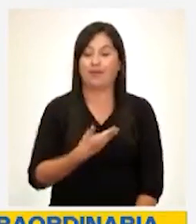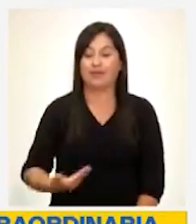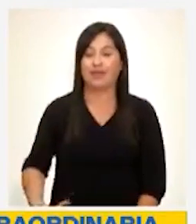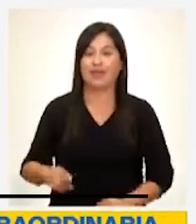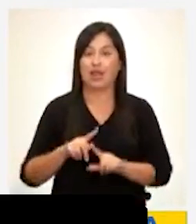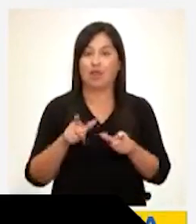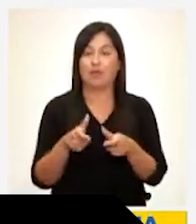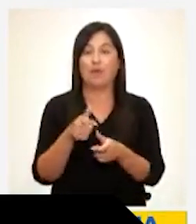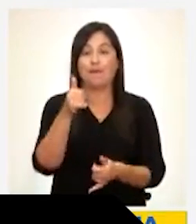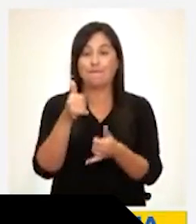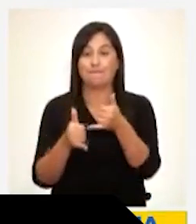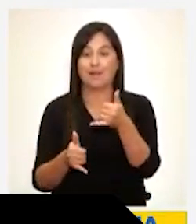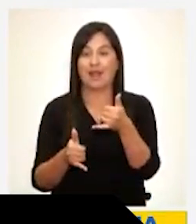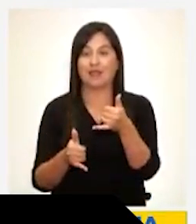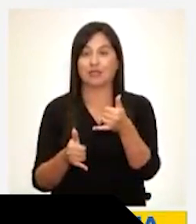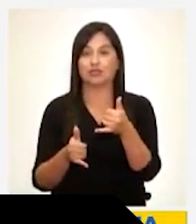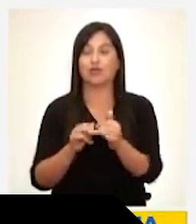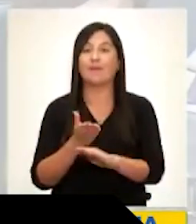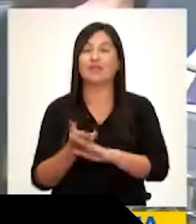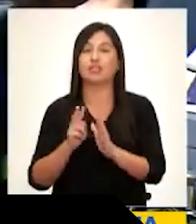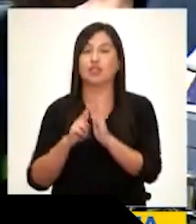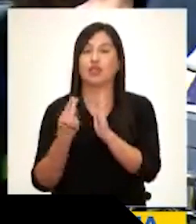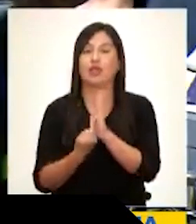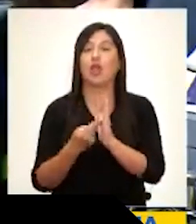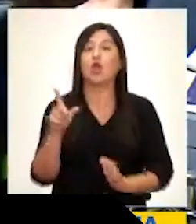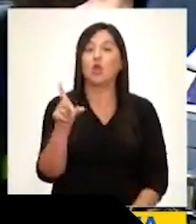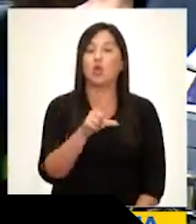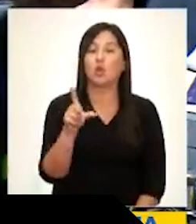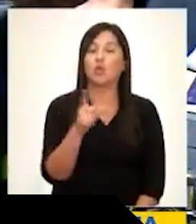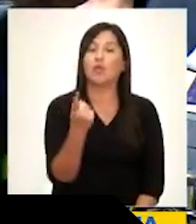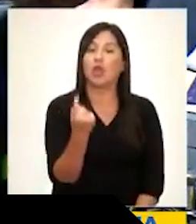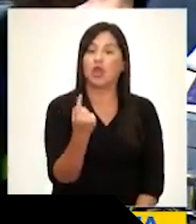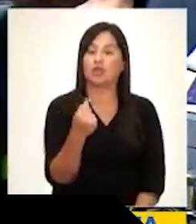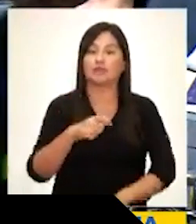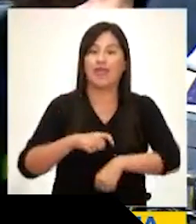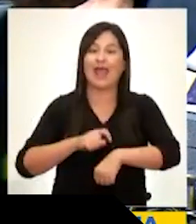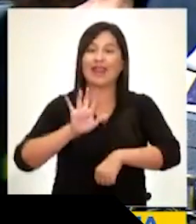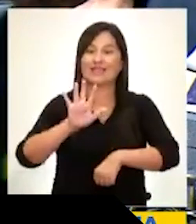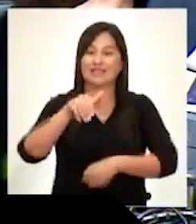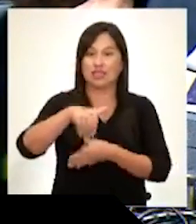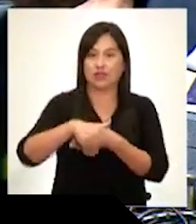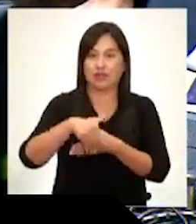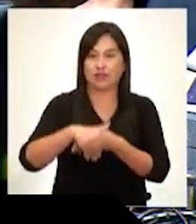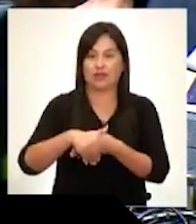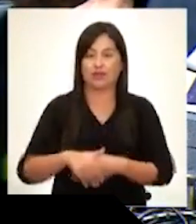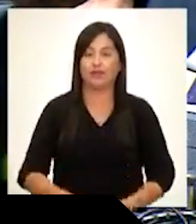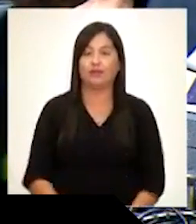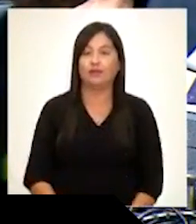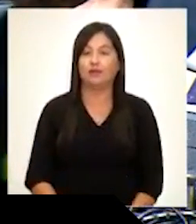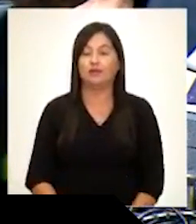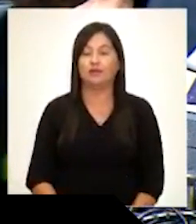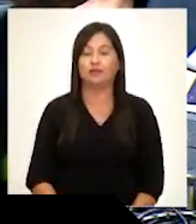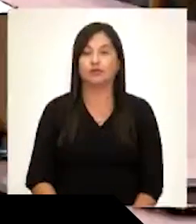fraudes en relación a las modificaciones de la ley de fraudes el proyecto Busca reducir las conductas fraudulentas o de negligencia grave